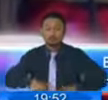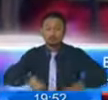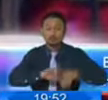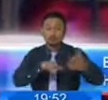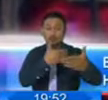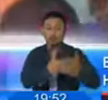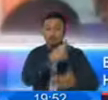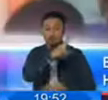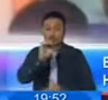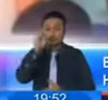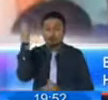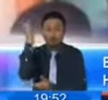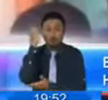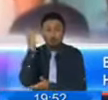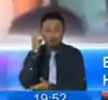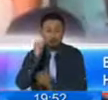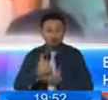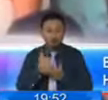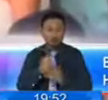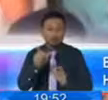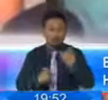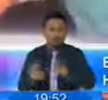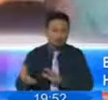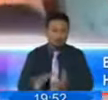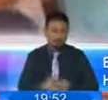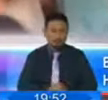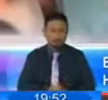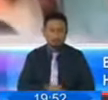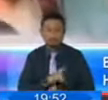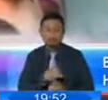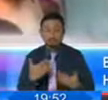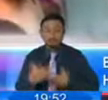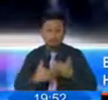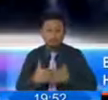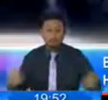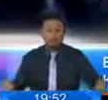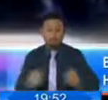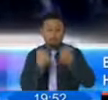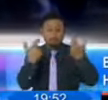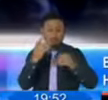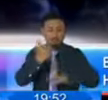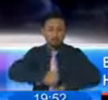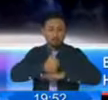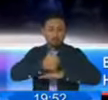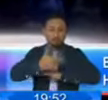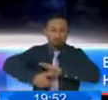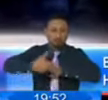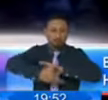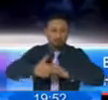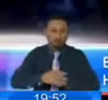30 ambulancias para ayudar a las víctimas. Tras el impacto, la autoridad del ferrocarril